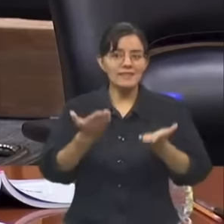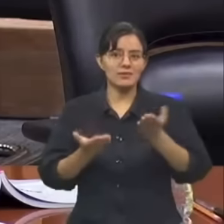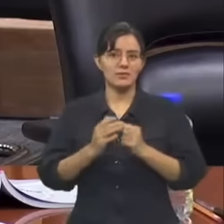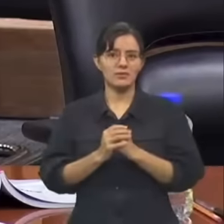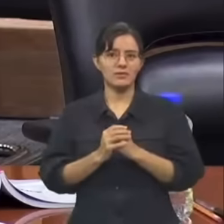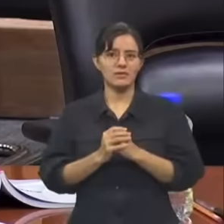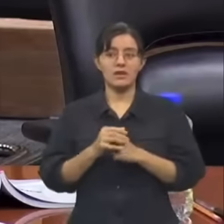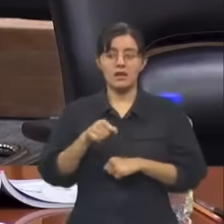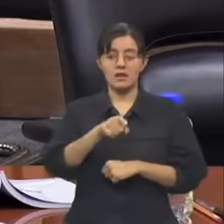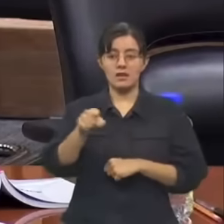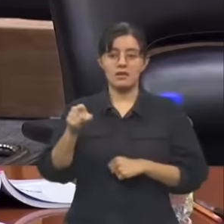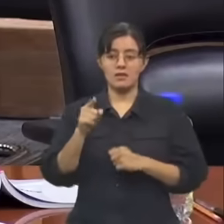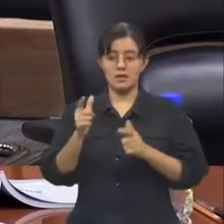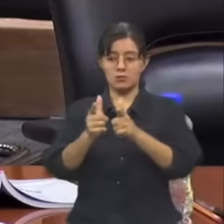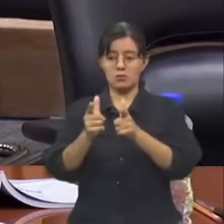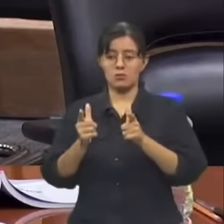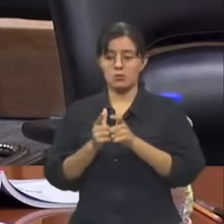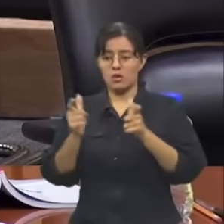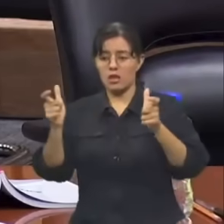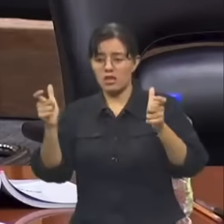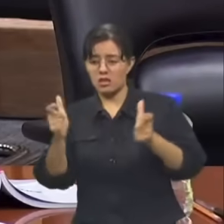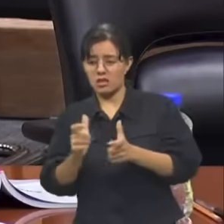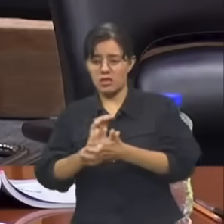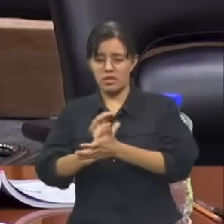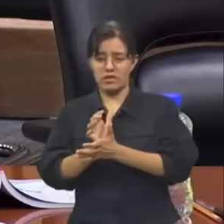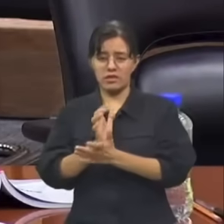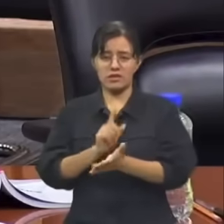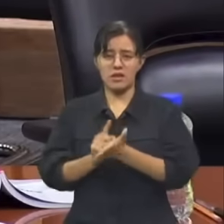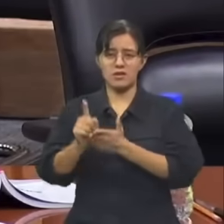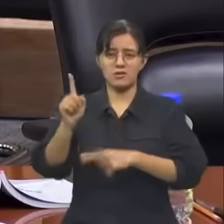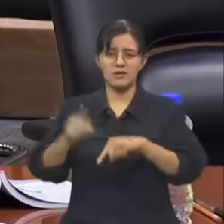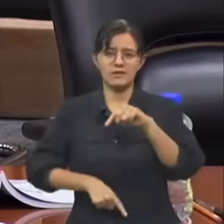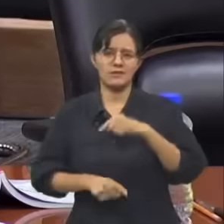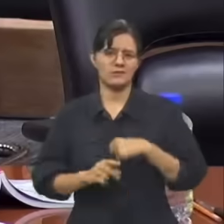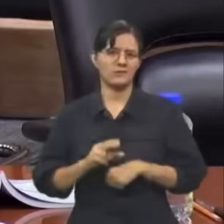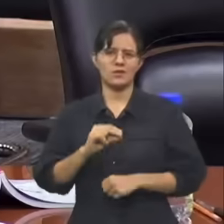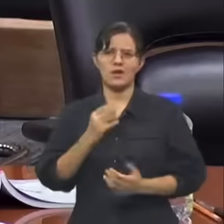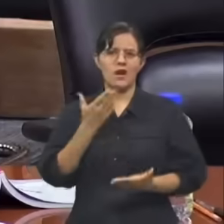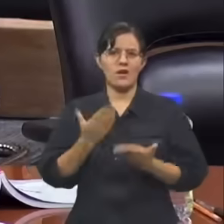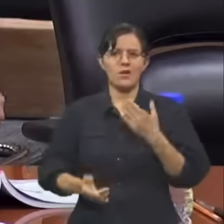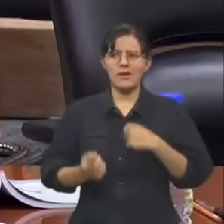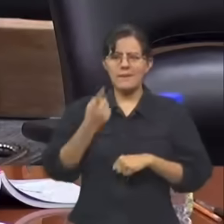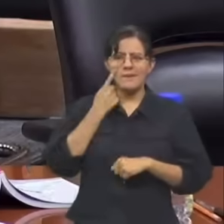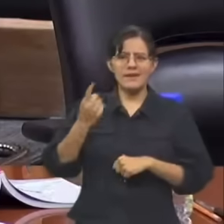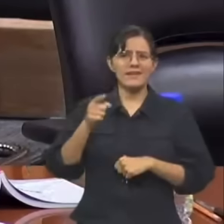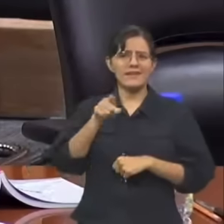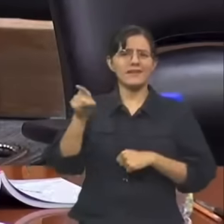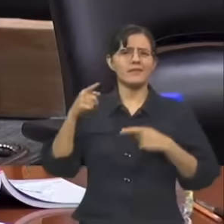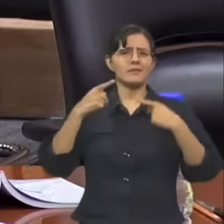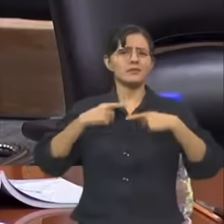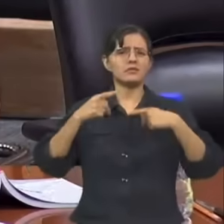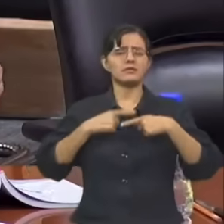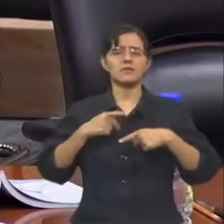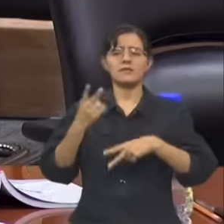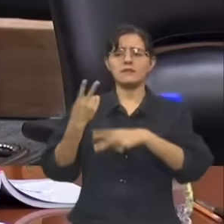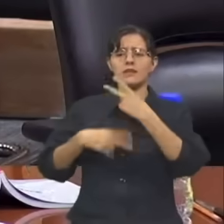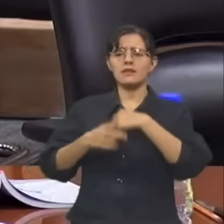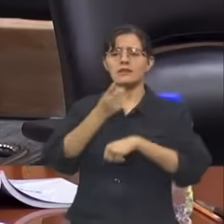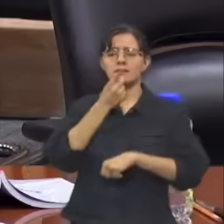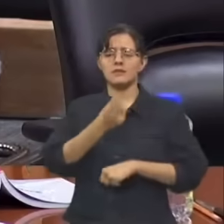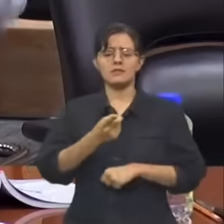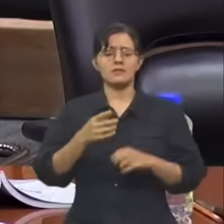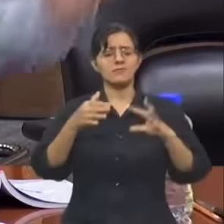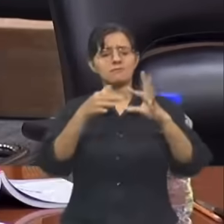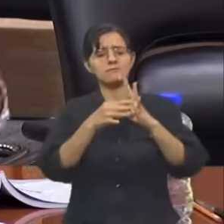no quedaran las minorías sin derechos como hoy pomposamente gente aquí viene a decir a hablar